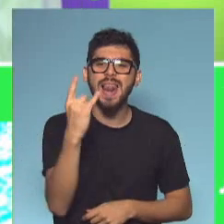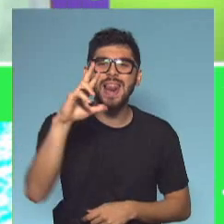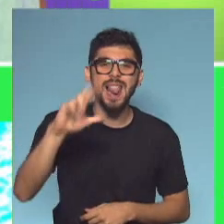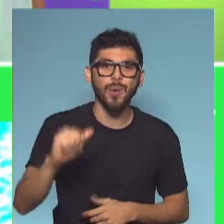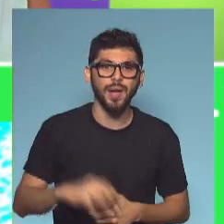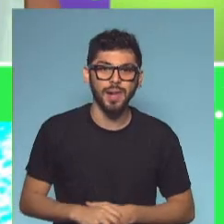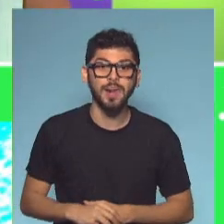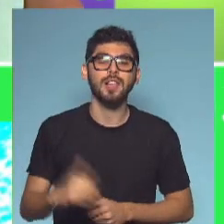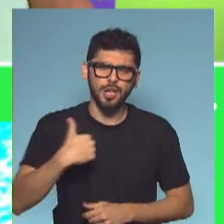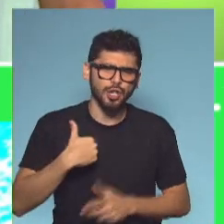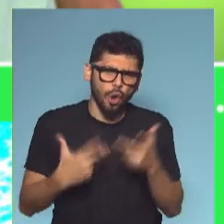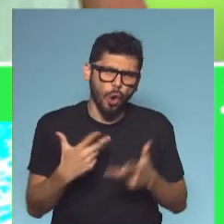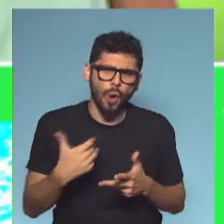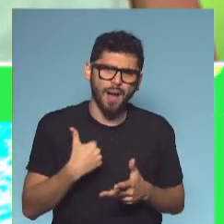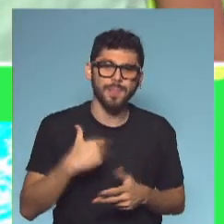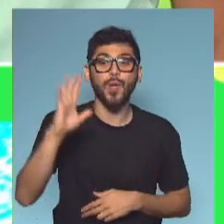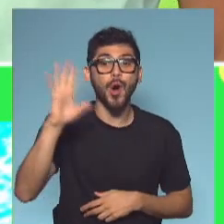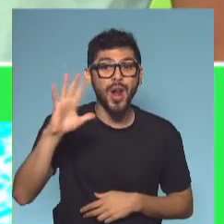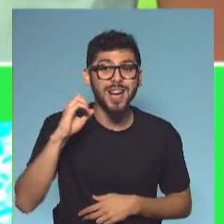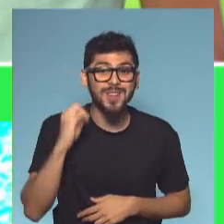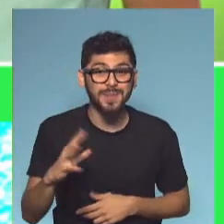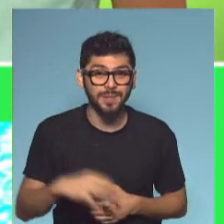Yo podría hablar, sí. Hola, ¿cómo